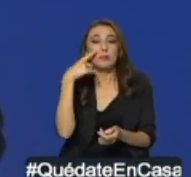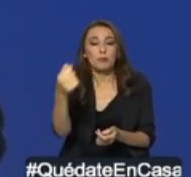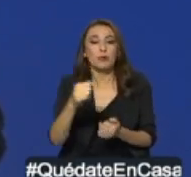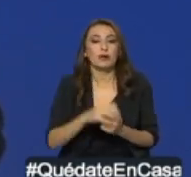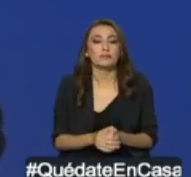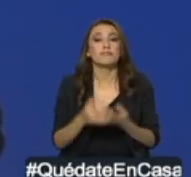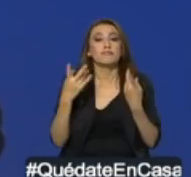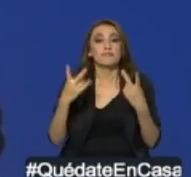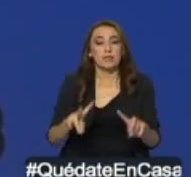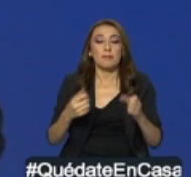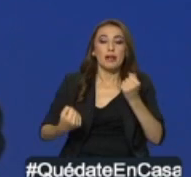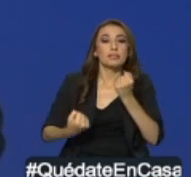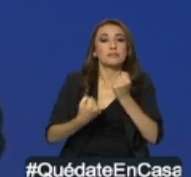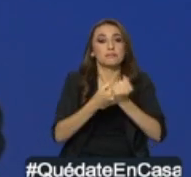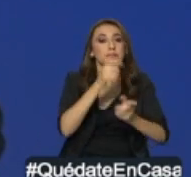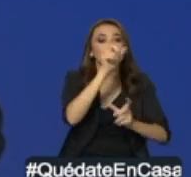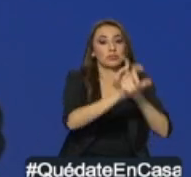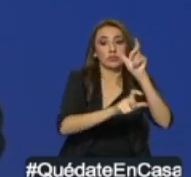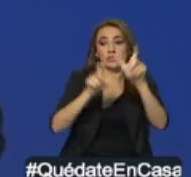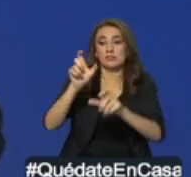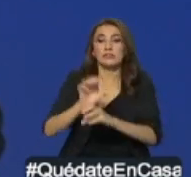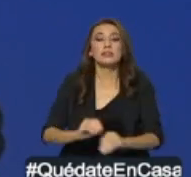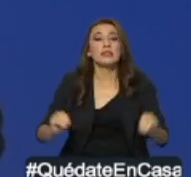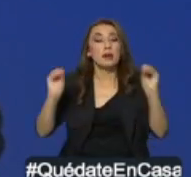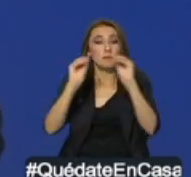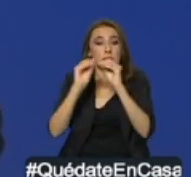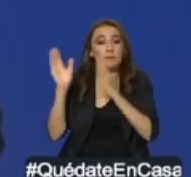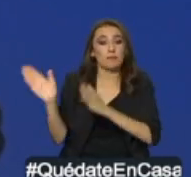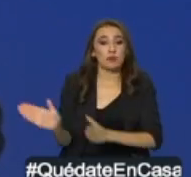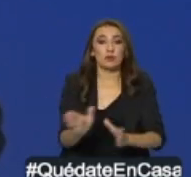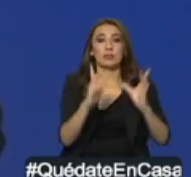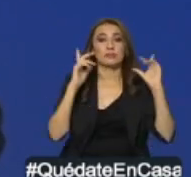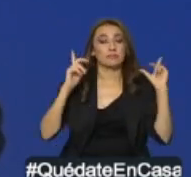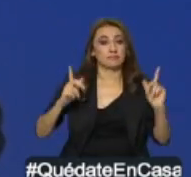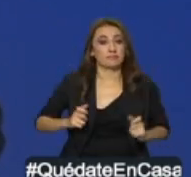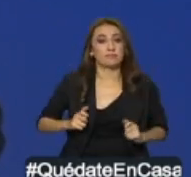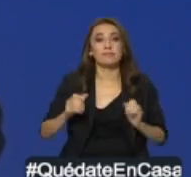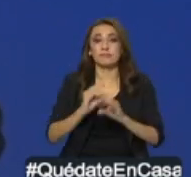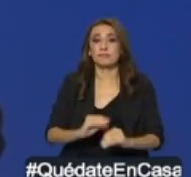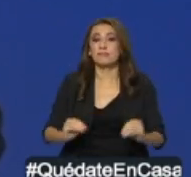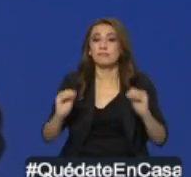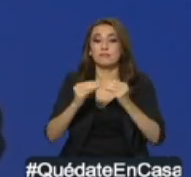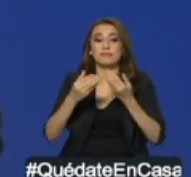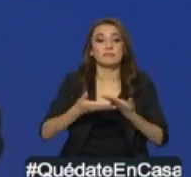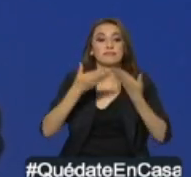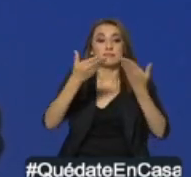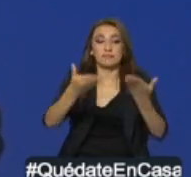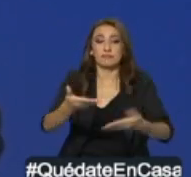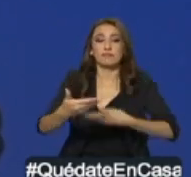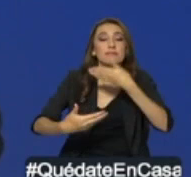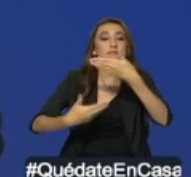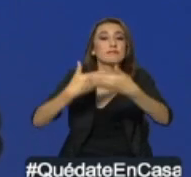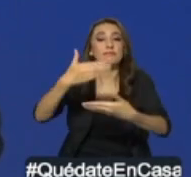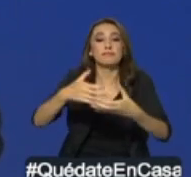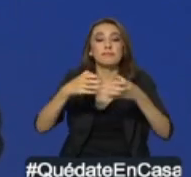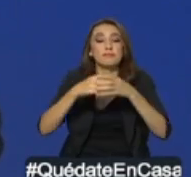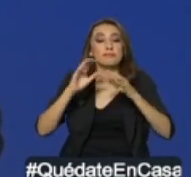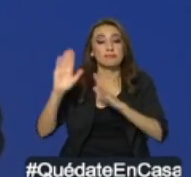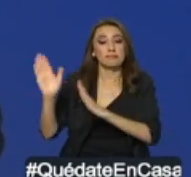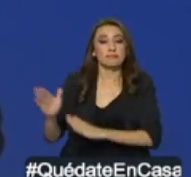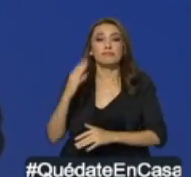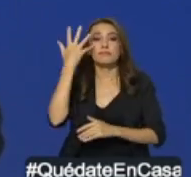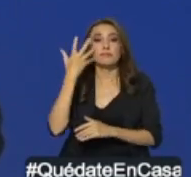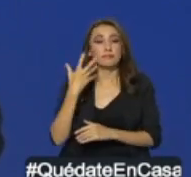enfermería y a los técnicos de atención primaria de salud profesionales que entregan lo mejor de sí diariamente